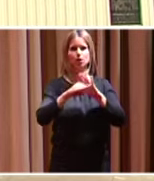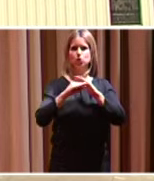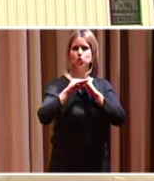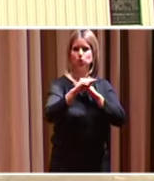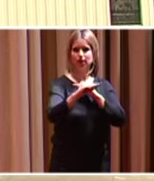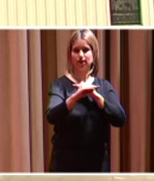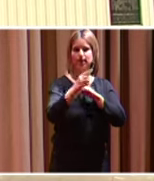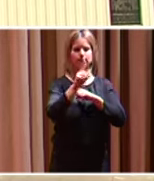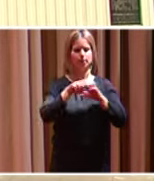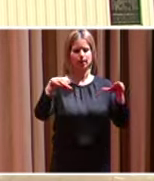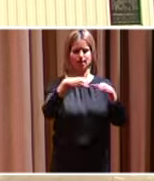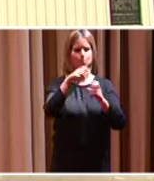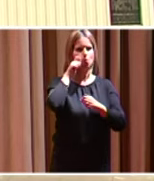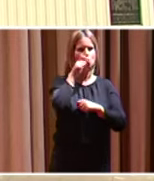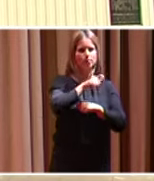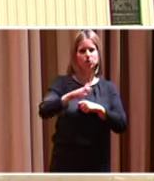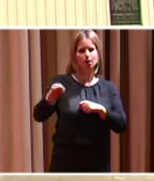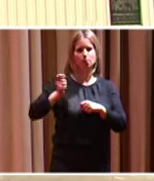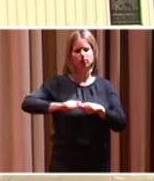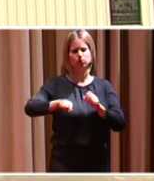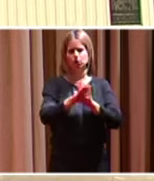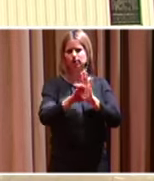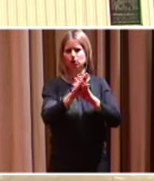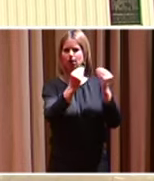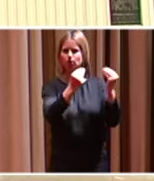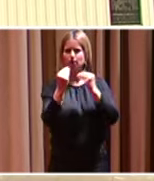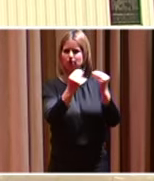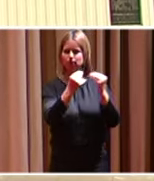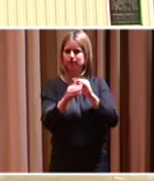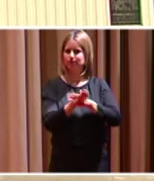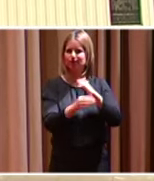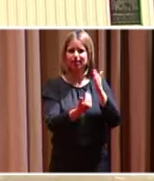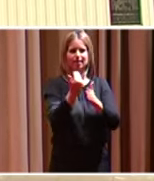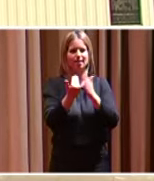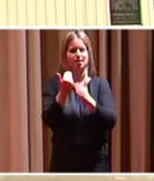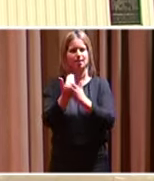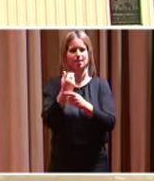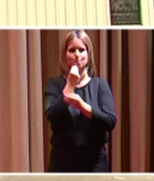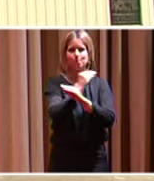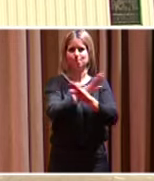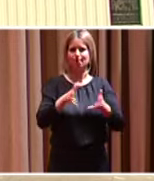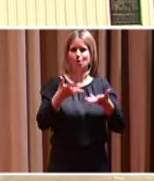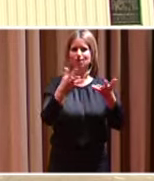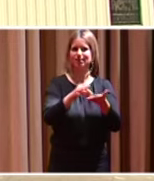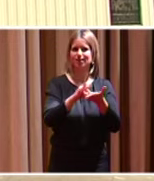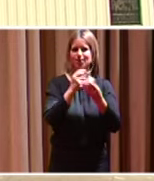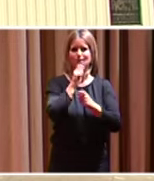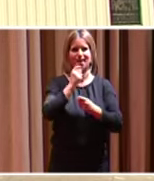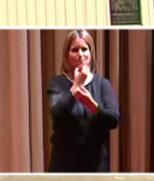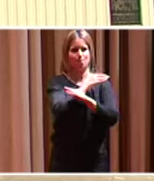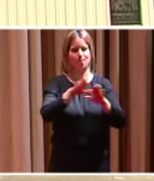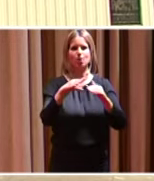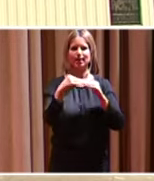que cuenta con un equipo humano profesional en continua formación, que trabaja cada día para ofrecer el mejor servicio y el mejor helado a